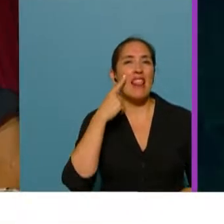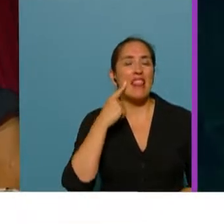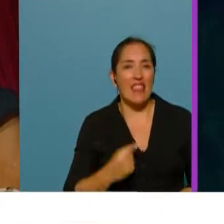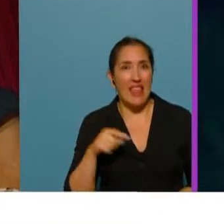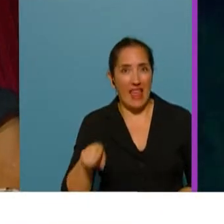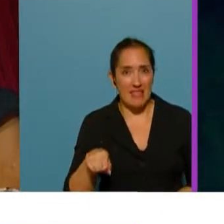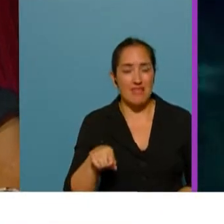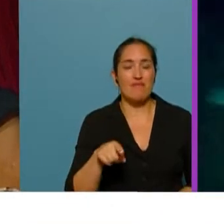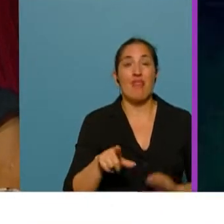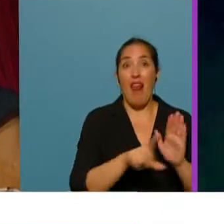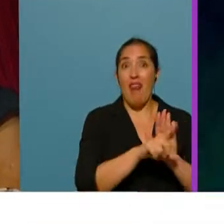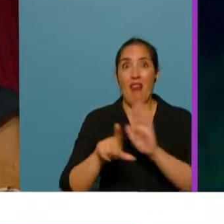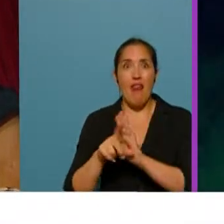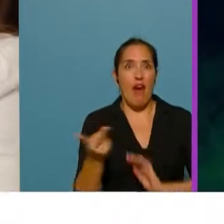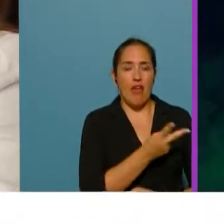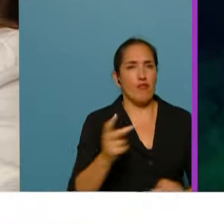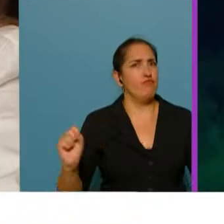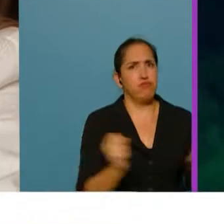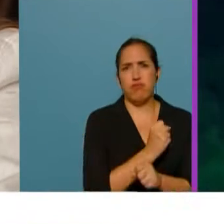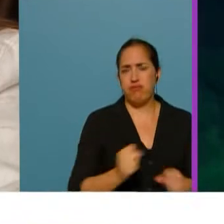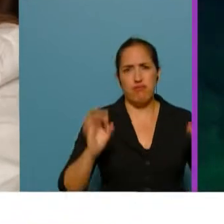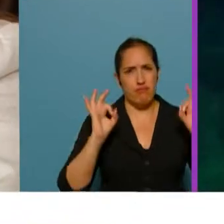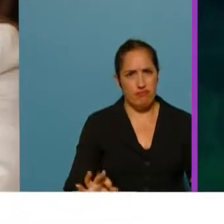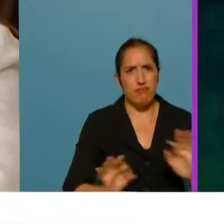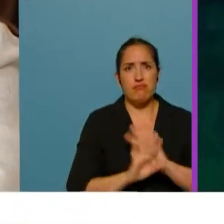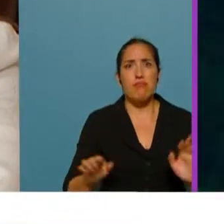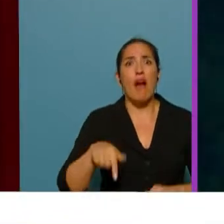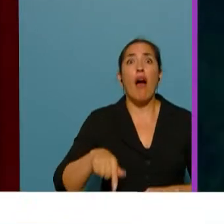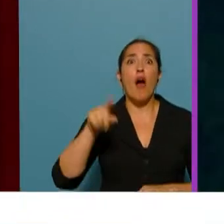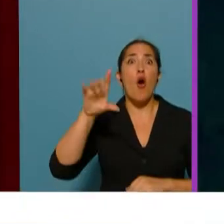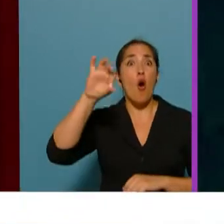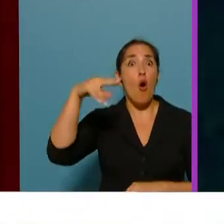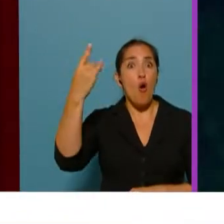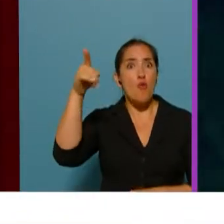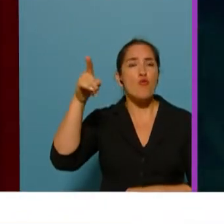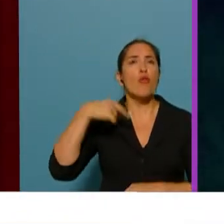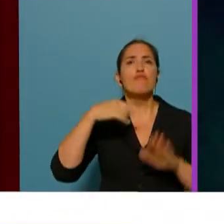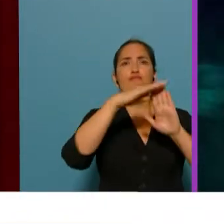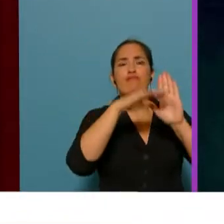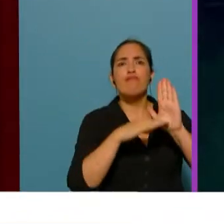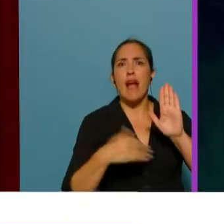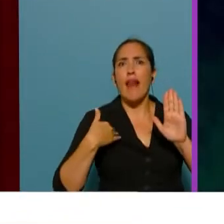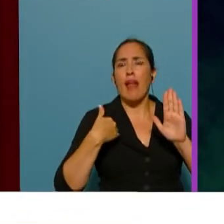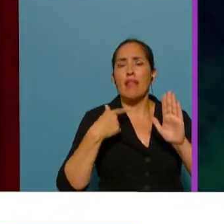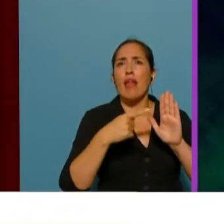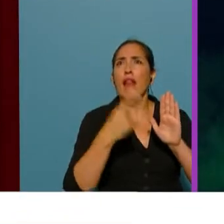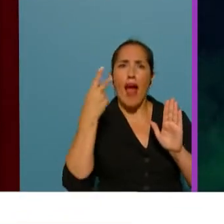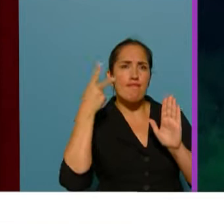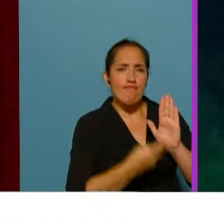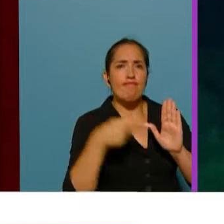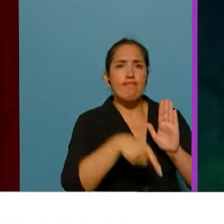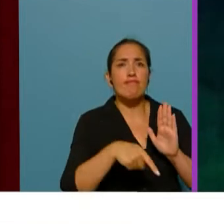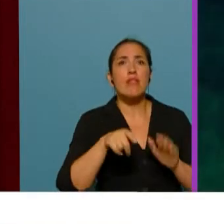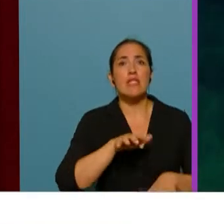La Argentina logró el primer puesto en el ranking mundial de la ONU de países con políticas de género en el contexto